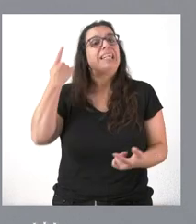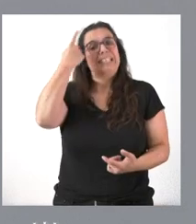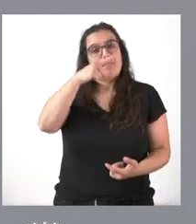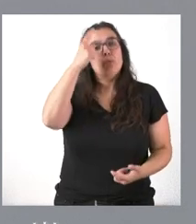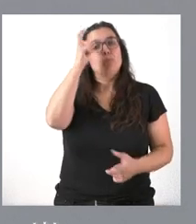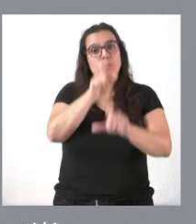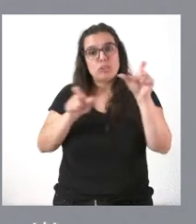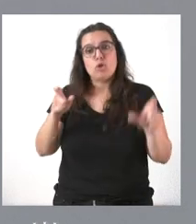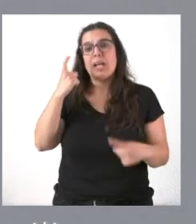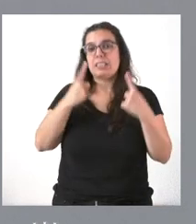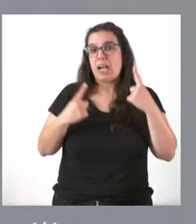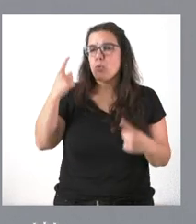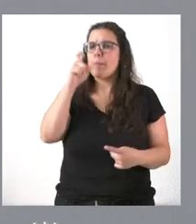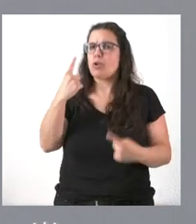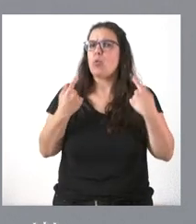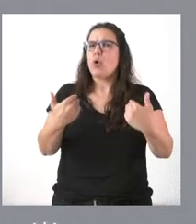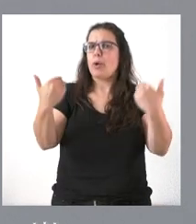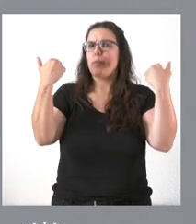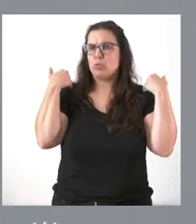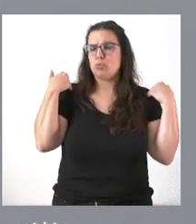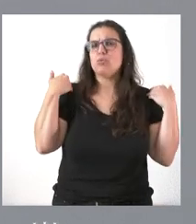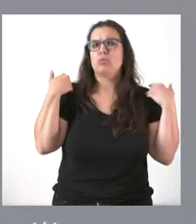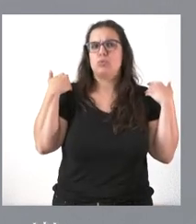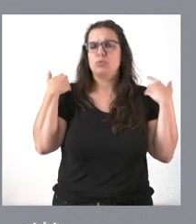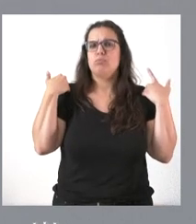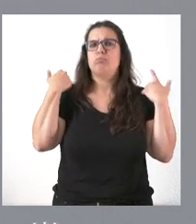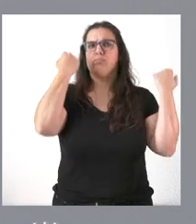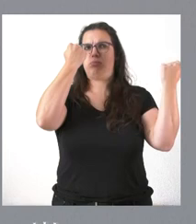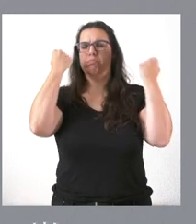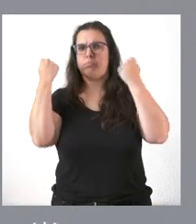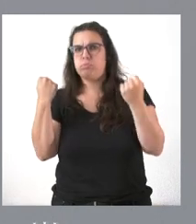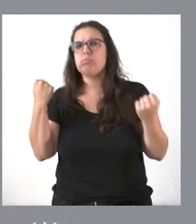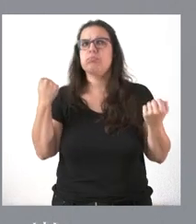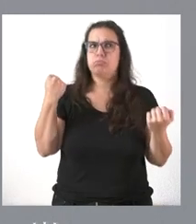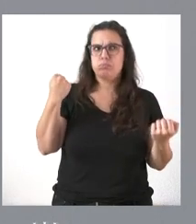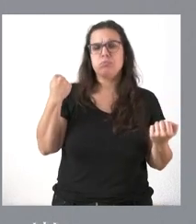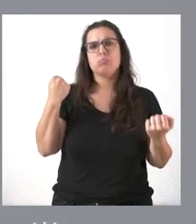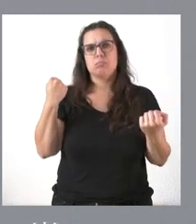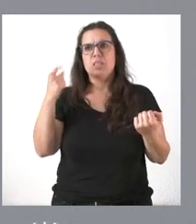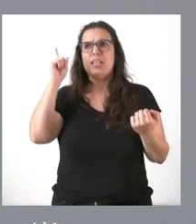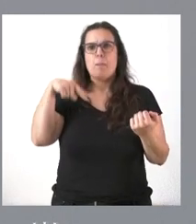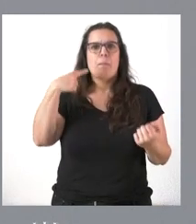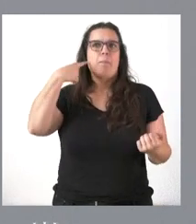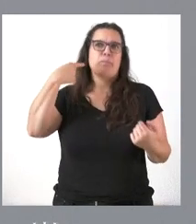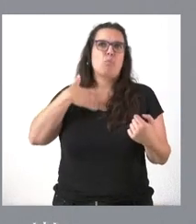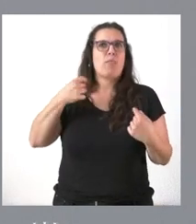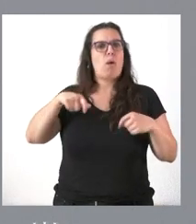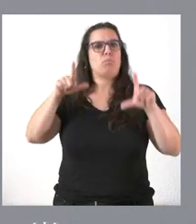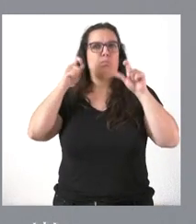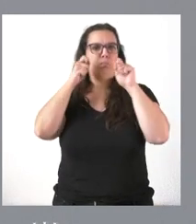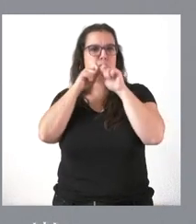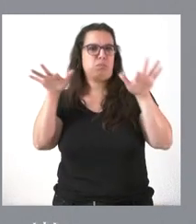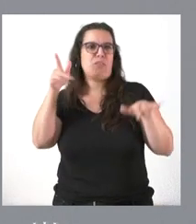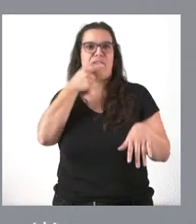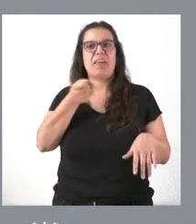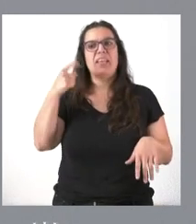y responsables y algunos incluso que tienen posibilidad de tener cierto ecomediacoctico que están en contra del consumo